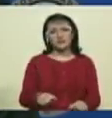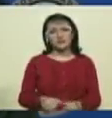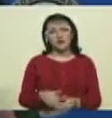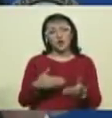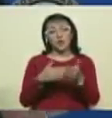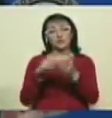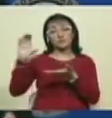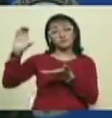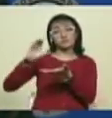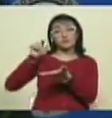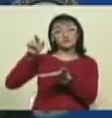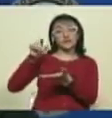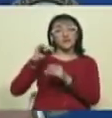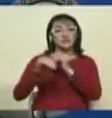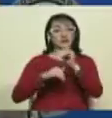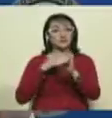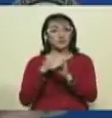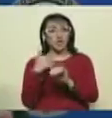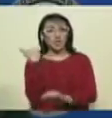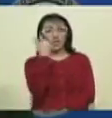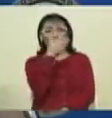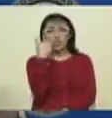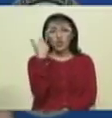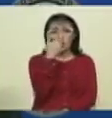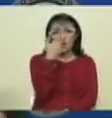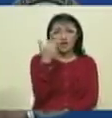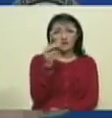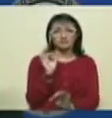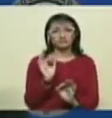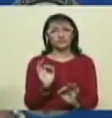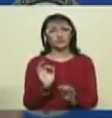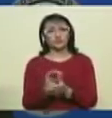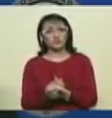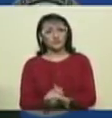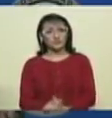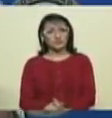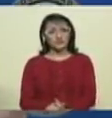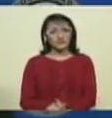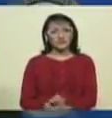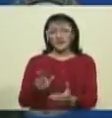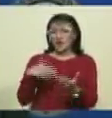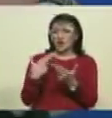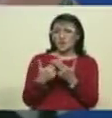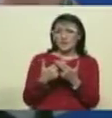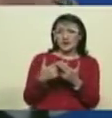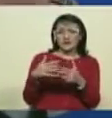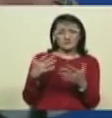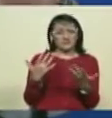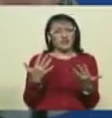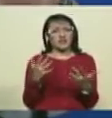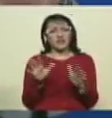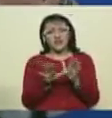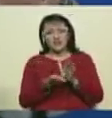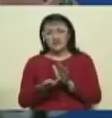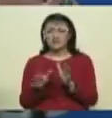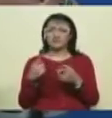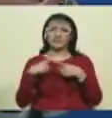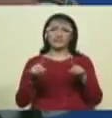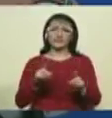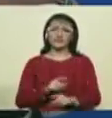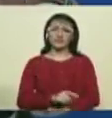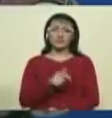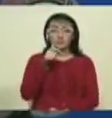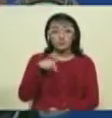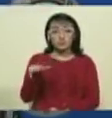Monetario Internacional, la dolarización, el dejar hacer, dejar pasar del neoliberalismo, la mano invisible, absolutamente distinta. Y el